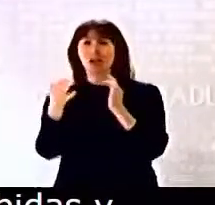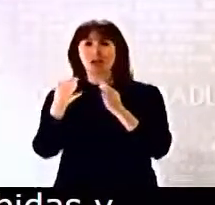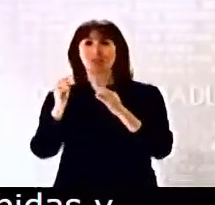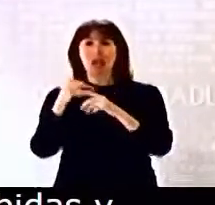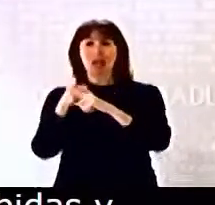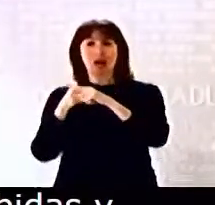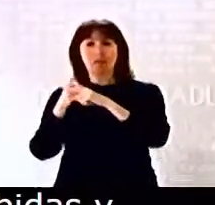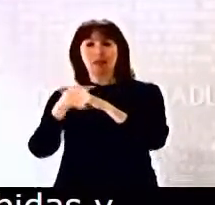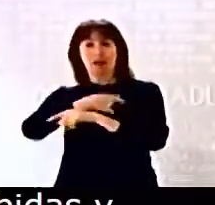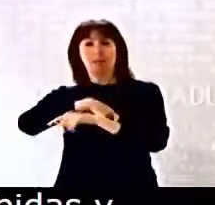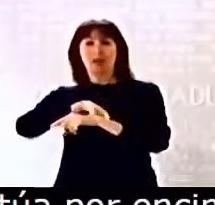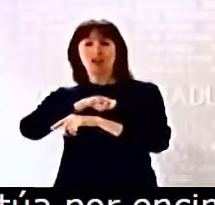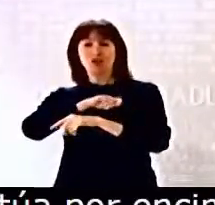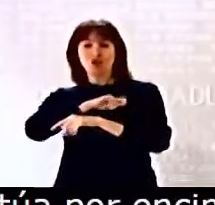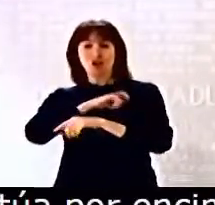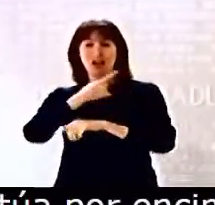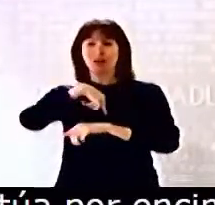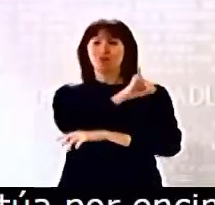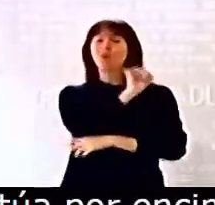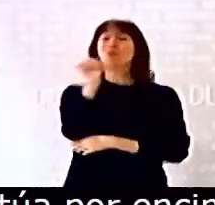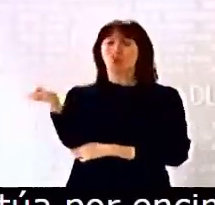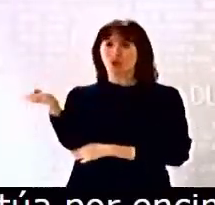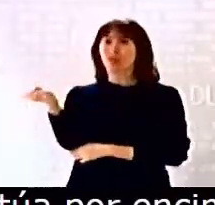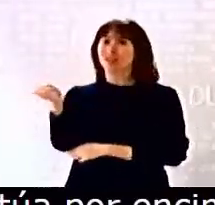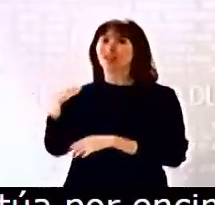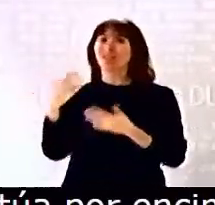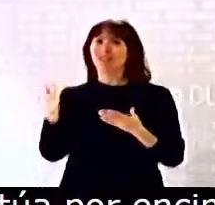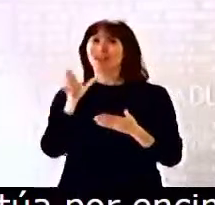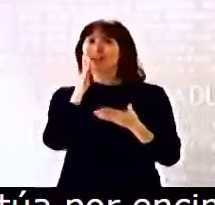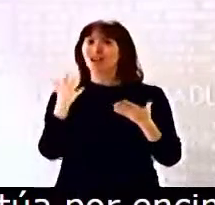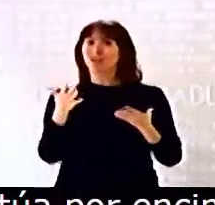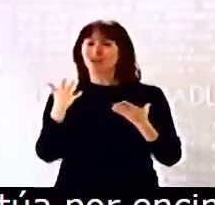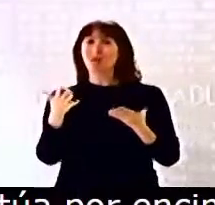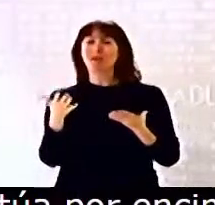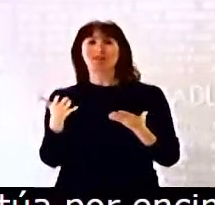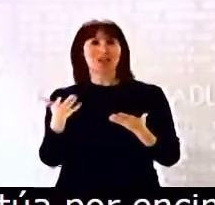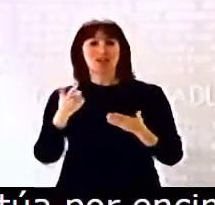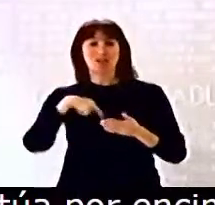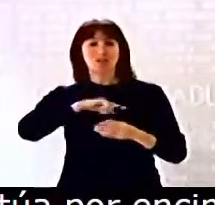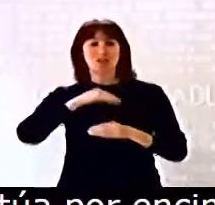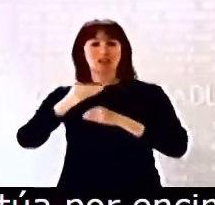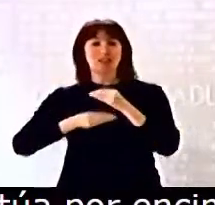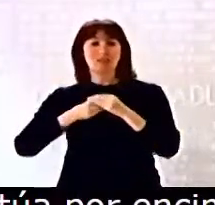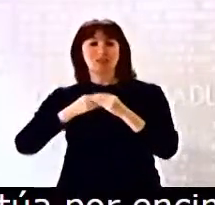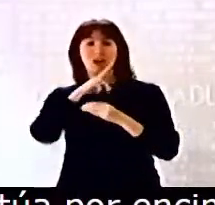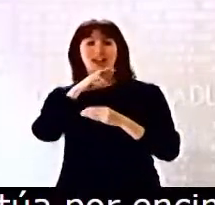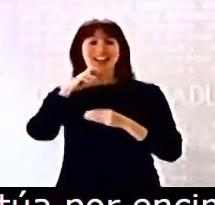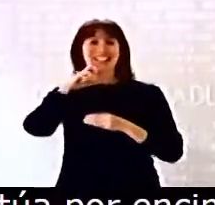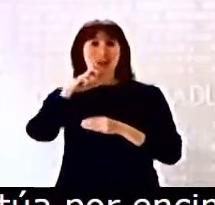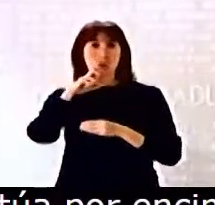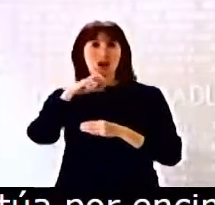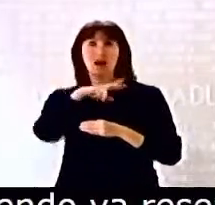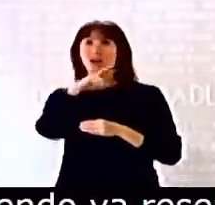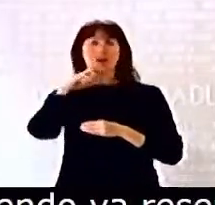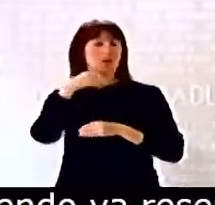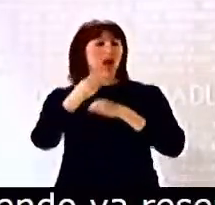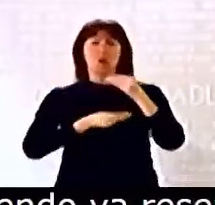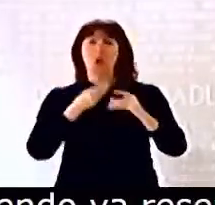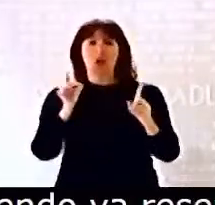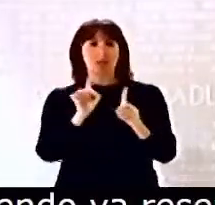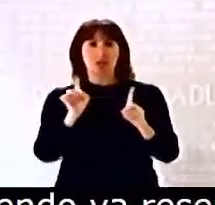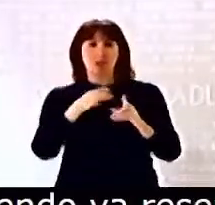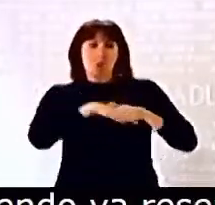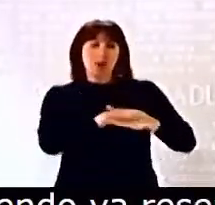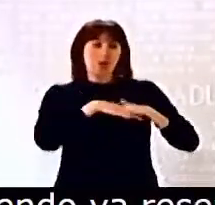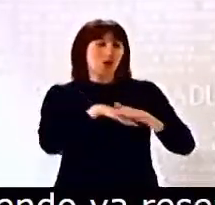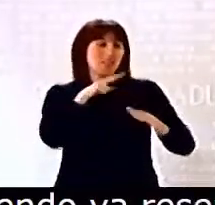media del país. En este momento no estamos haciendo ya reserva de stock, pues porque ya no